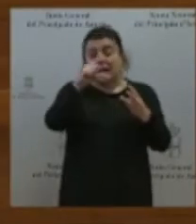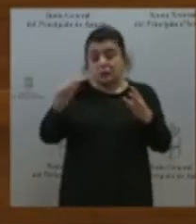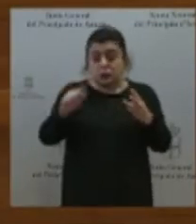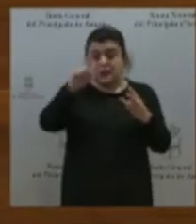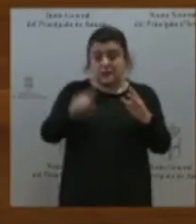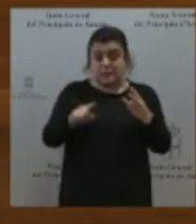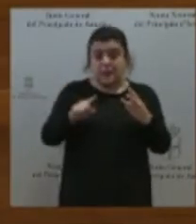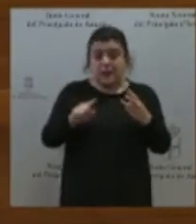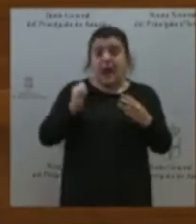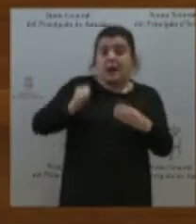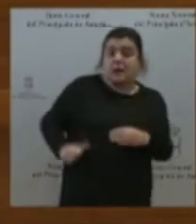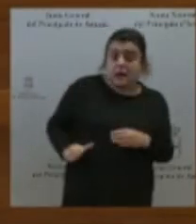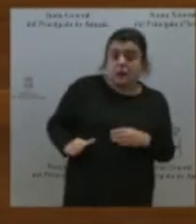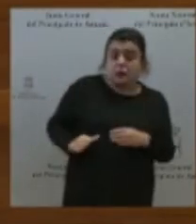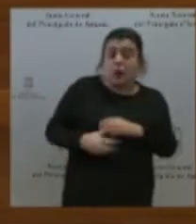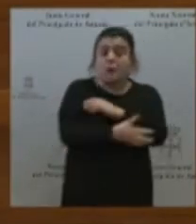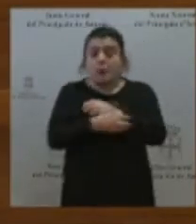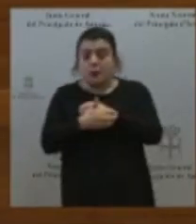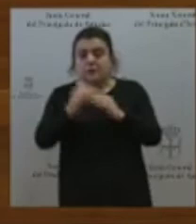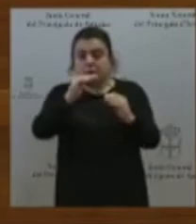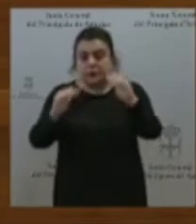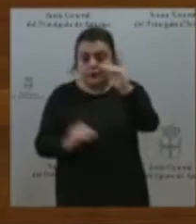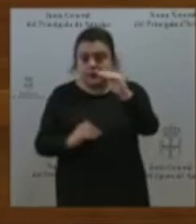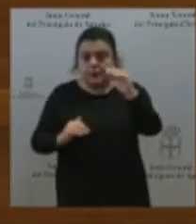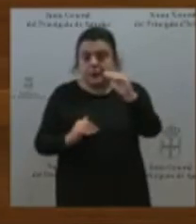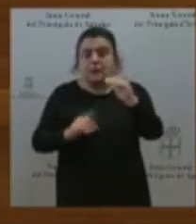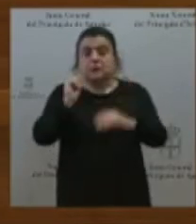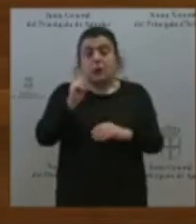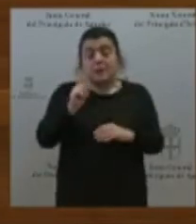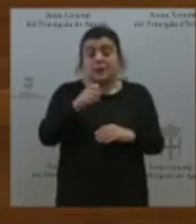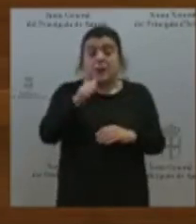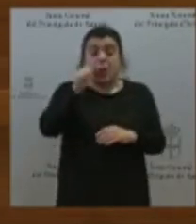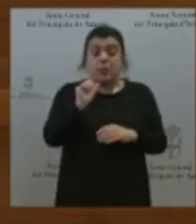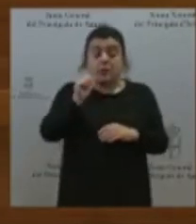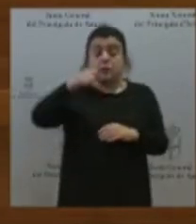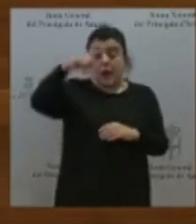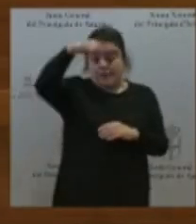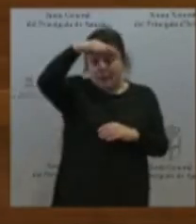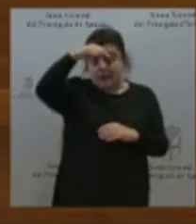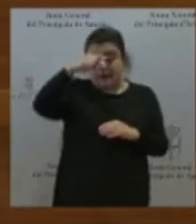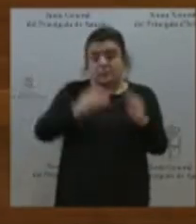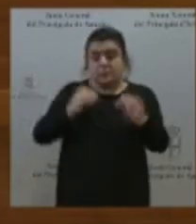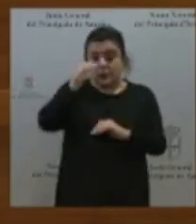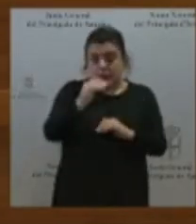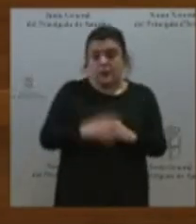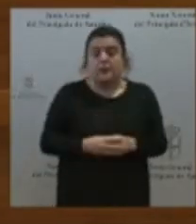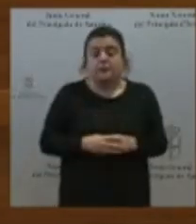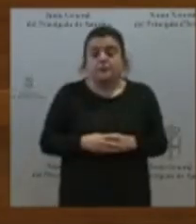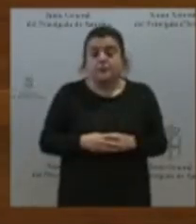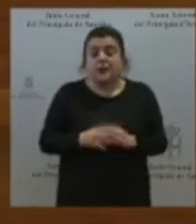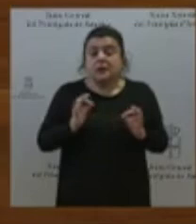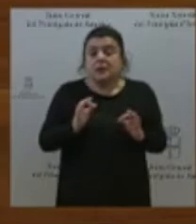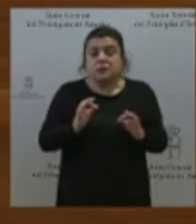las ciudades autónomas de Ceuta y Melilla. Lo que se puede calificar de descalabro de los pilares socioeconómicos de nuestra comunidad nos